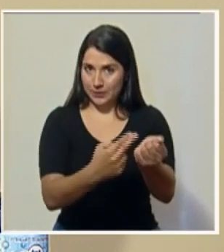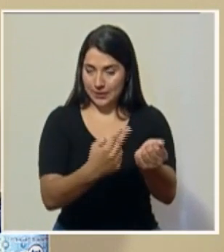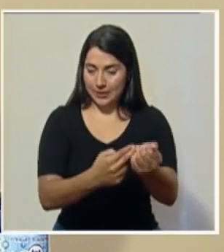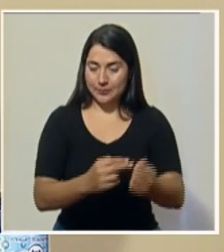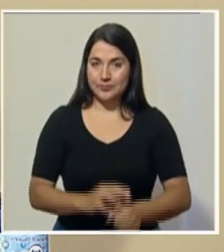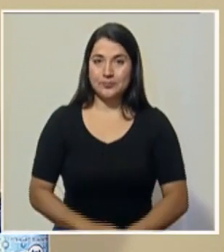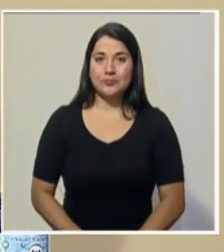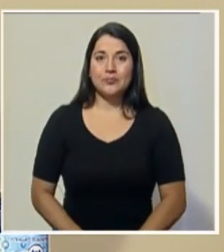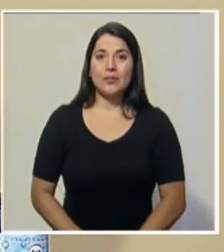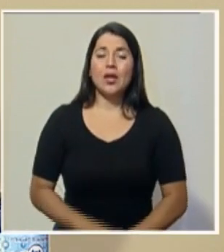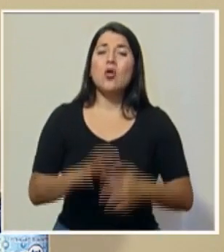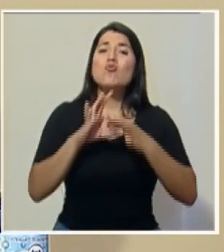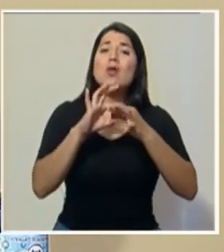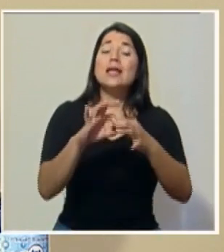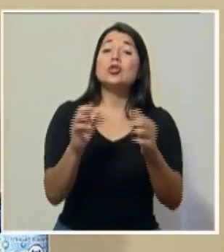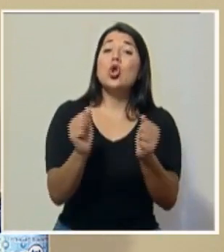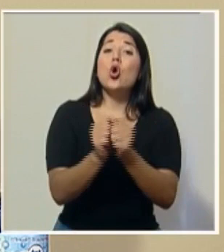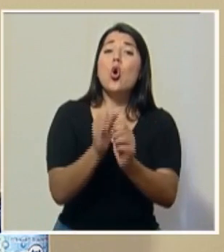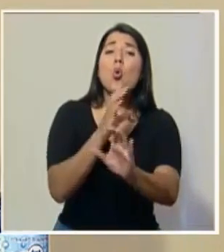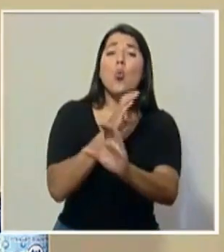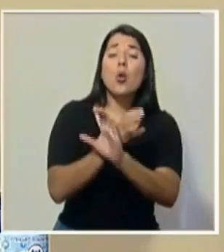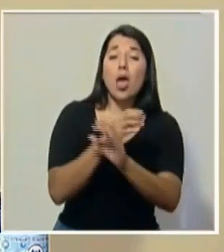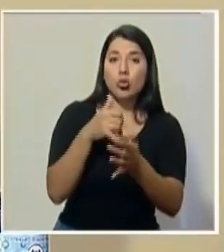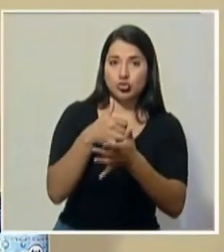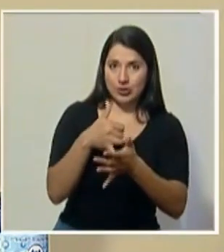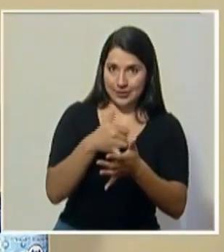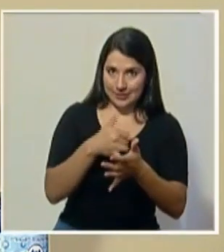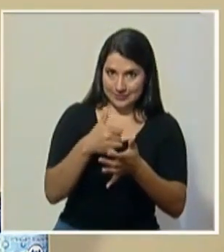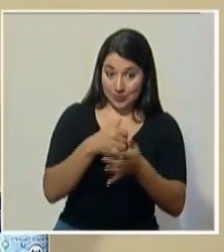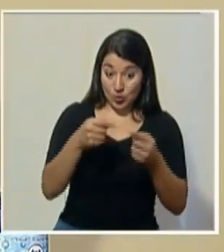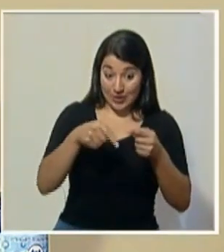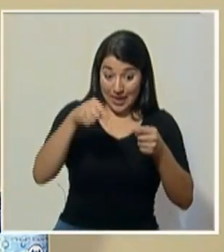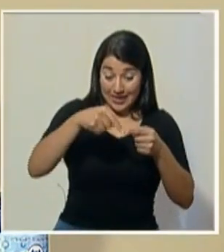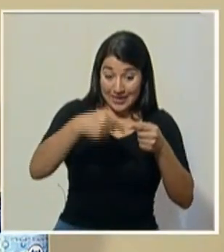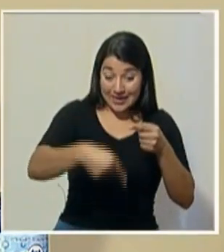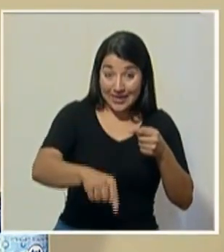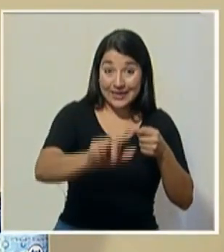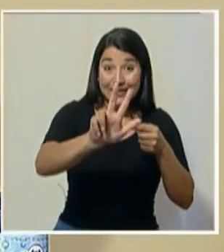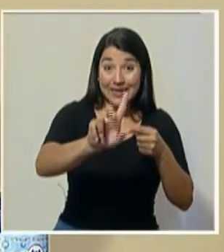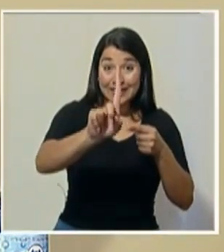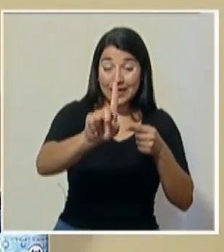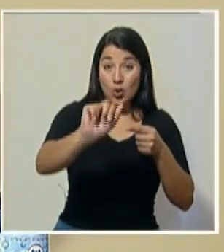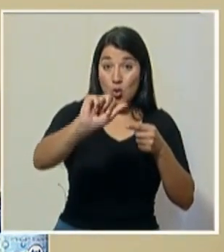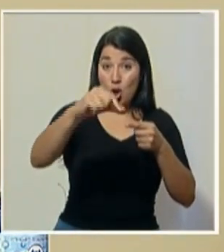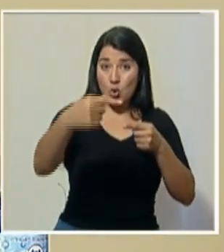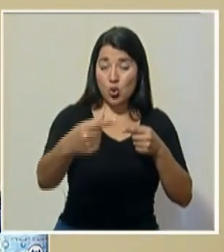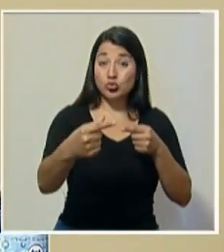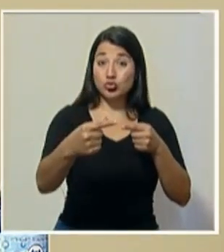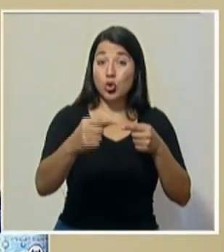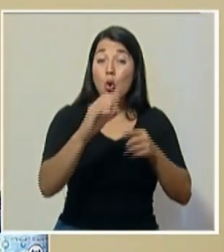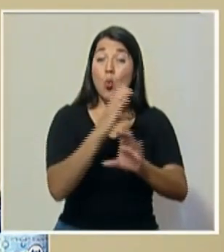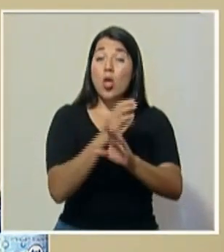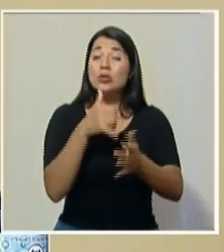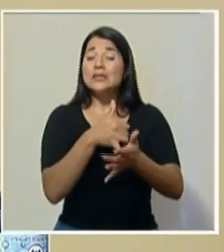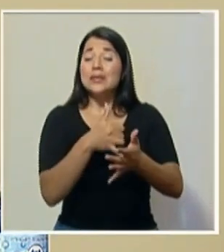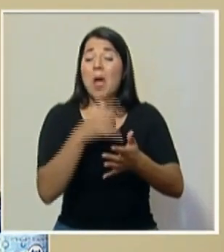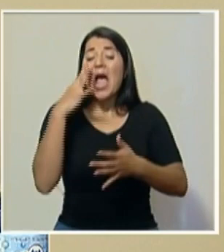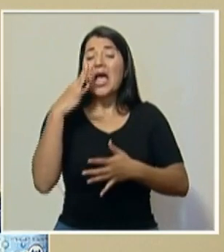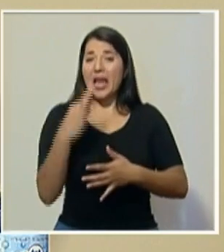respecto a unidad de cuidados intensivos, tendríamos para esa fecha, para el 31 de agosto,